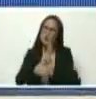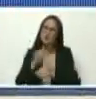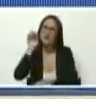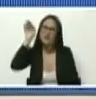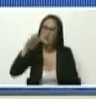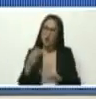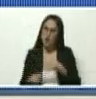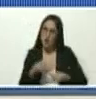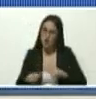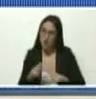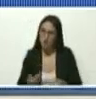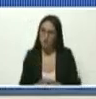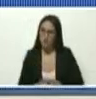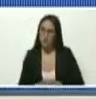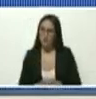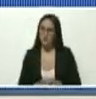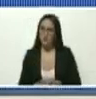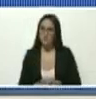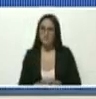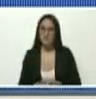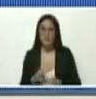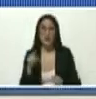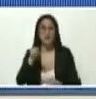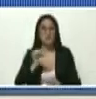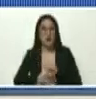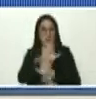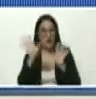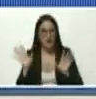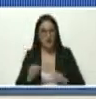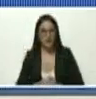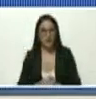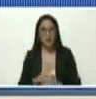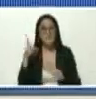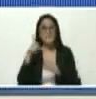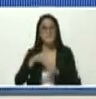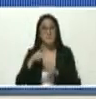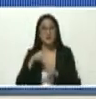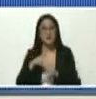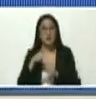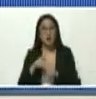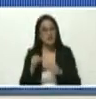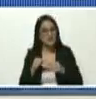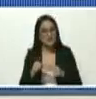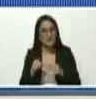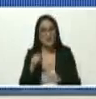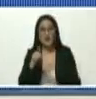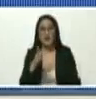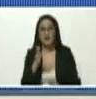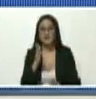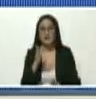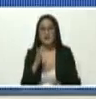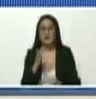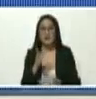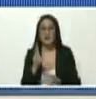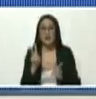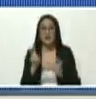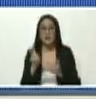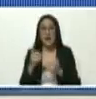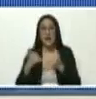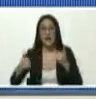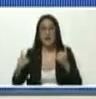futuro? Una cosa está clara, sin embargo. El petróleo seguirá siendo una parte central de la mezcla